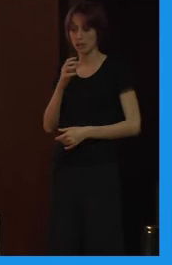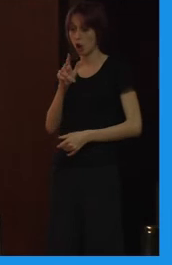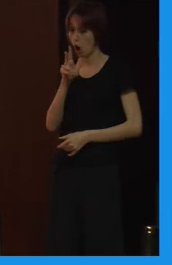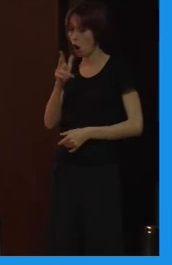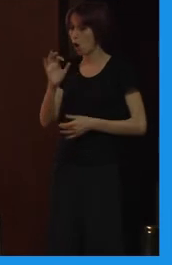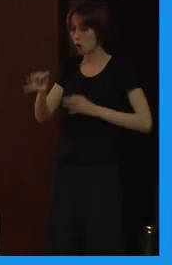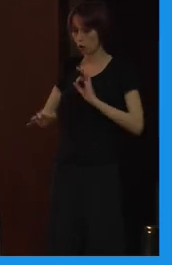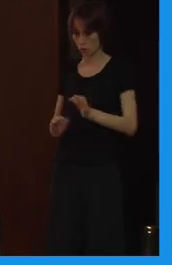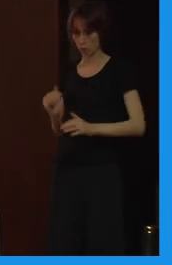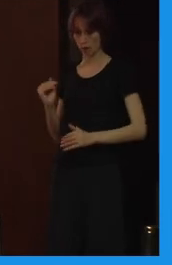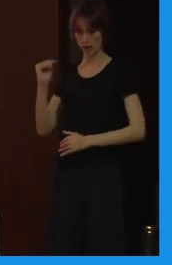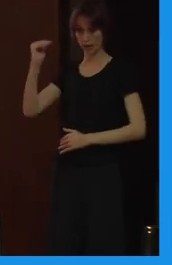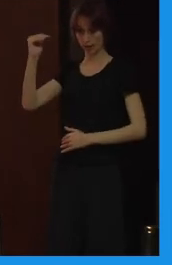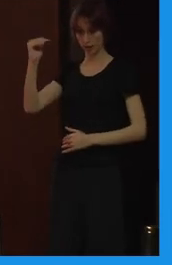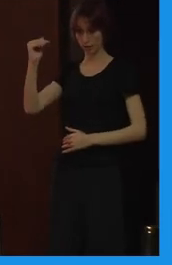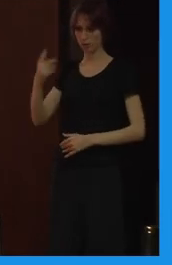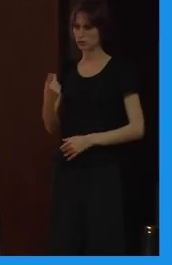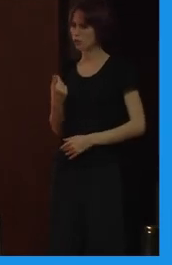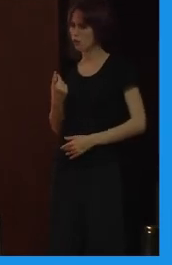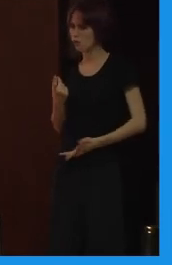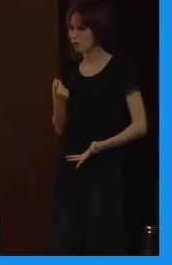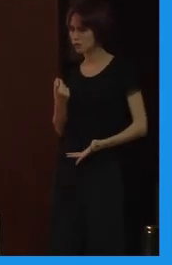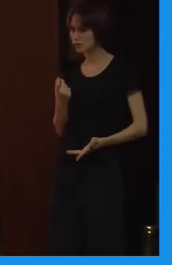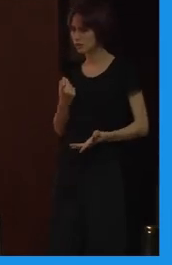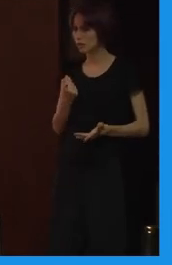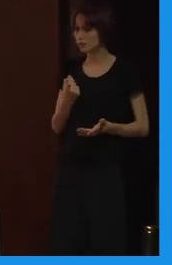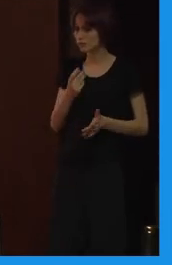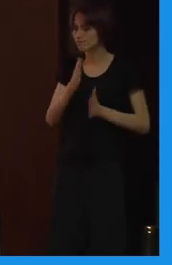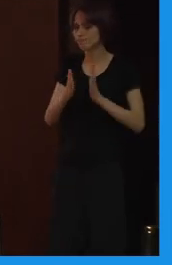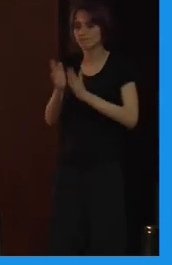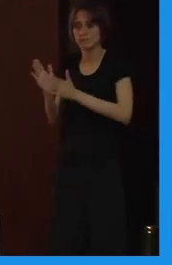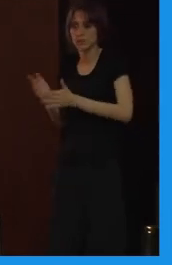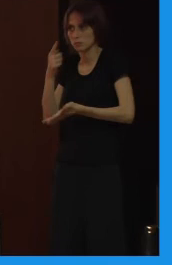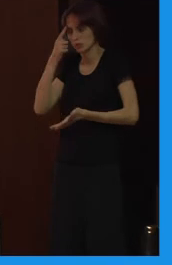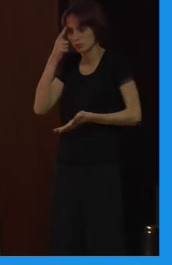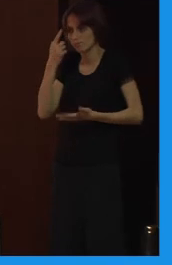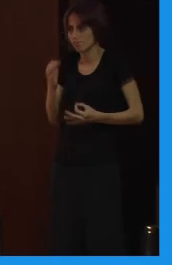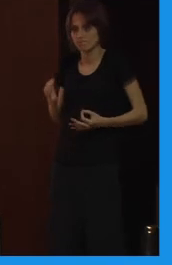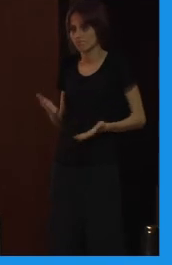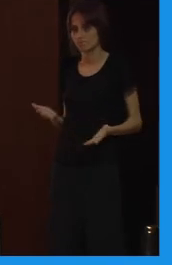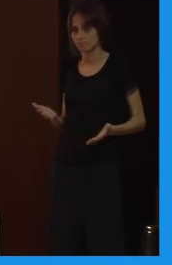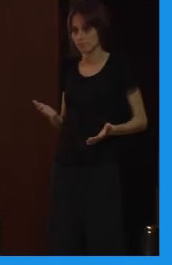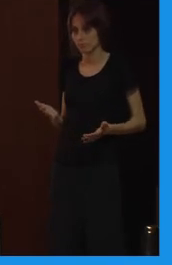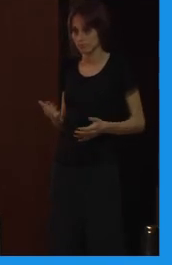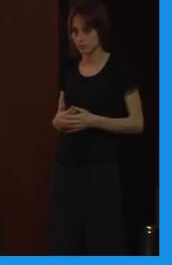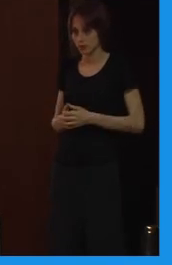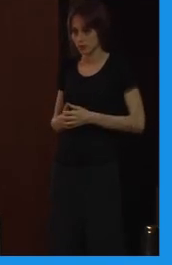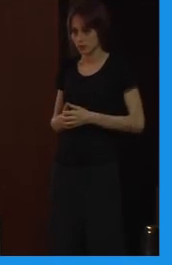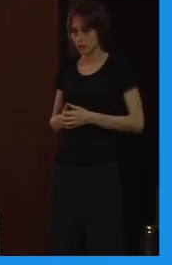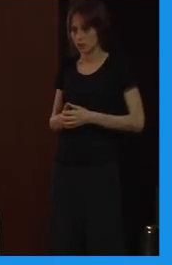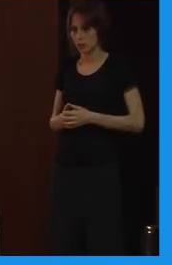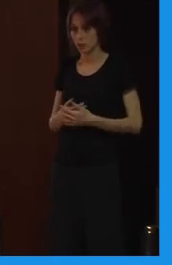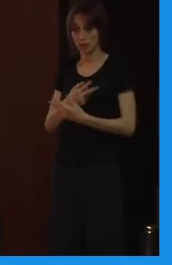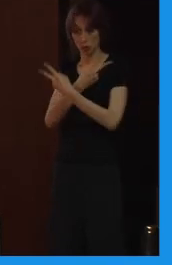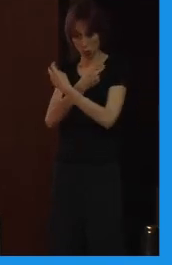hormona que yo no soy deficitario no tiene lógica. Hay una disminución de la mineral ósea en los deficitarios, hay una